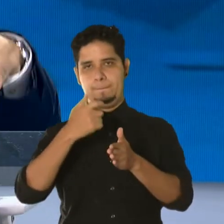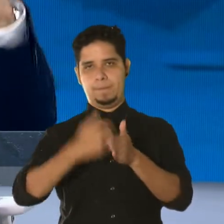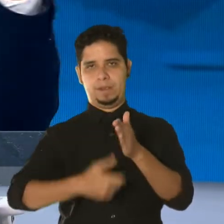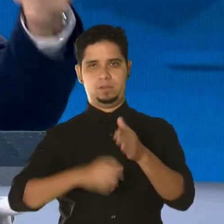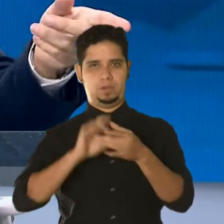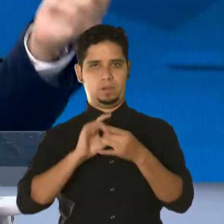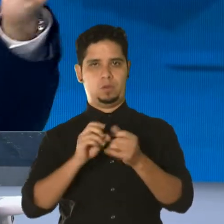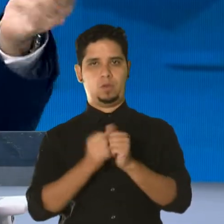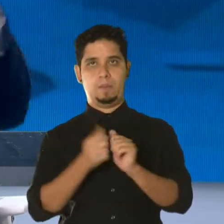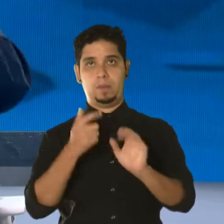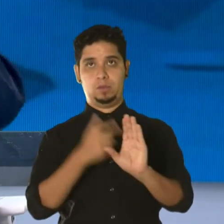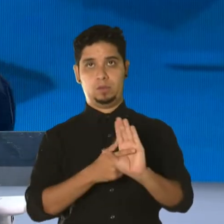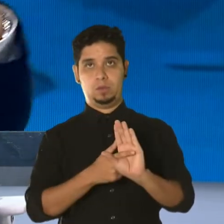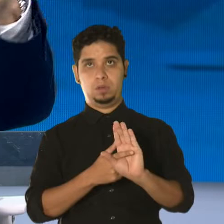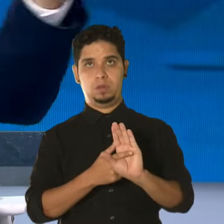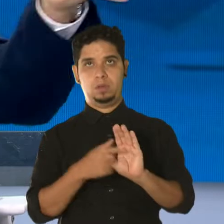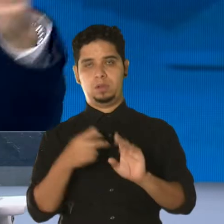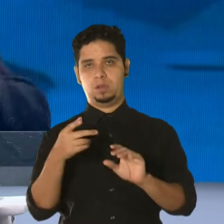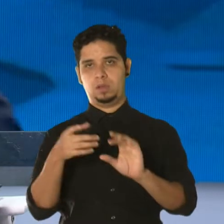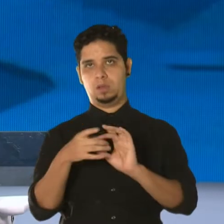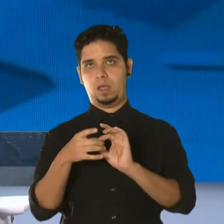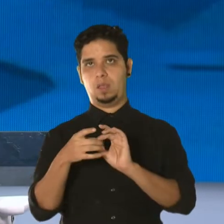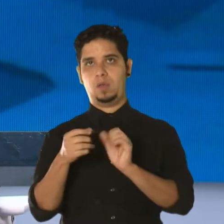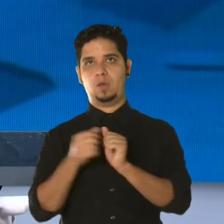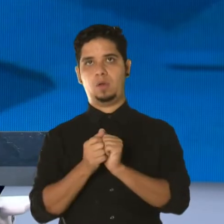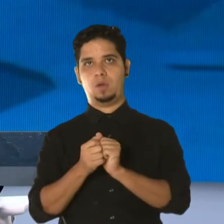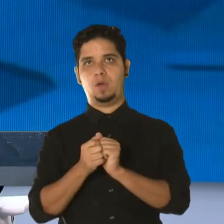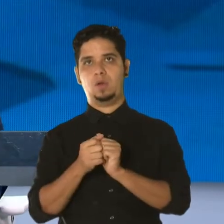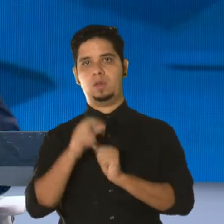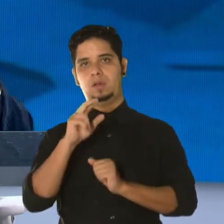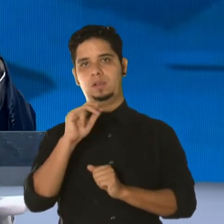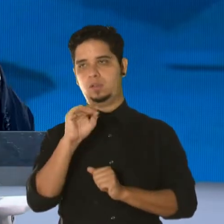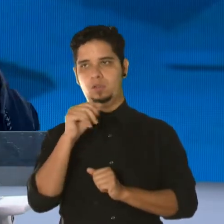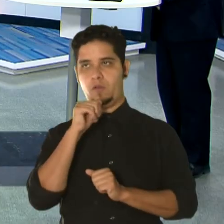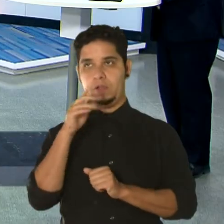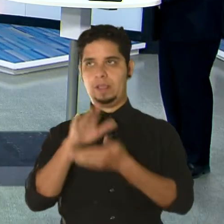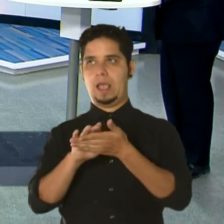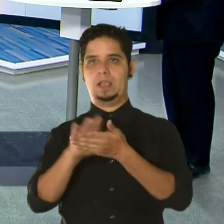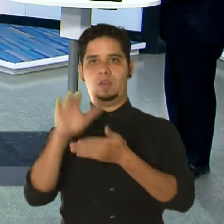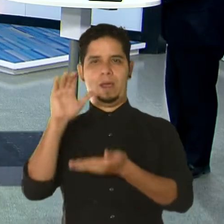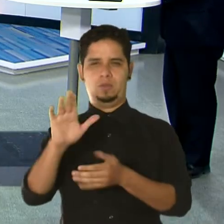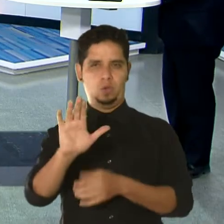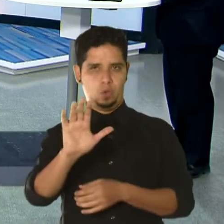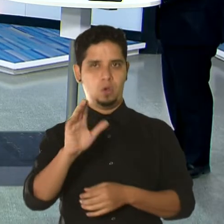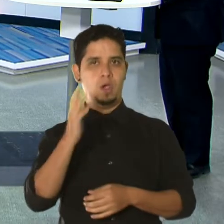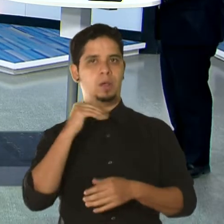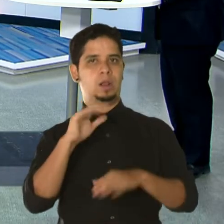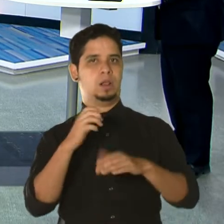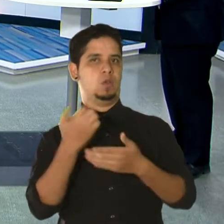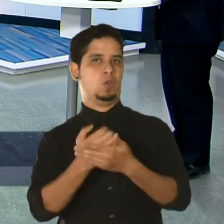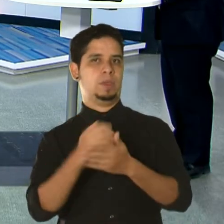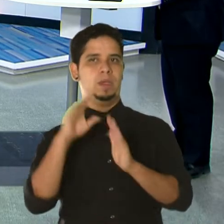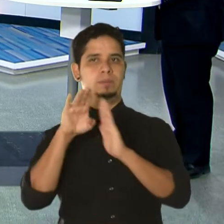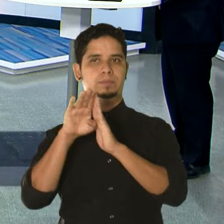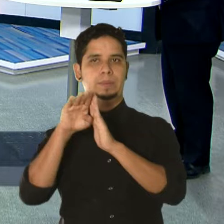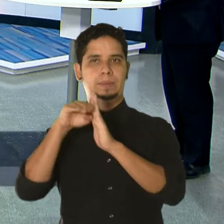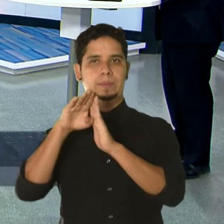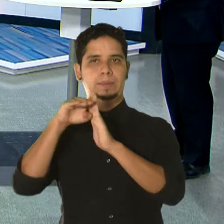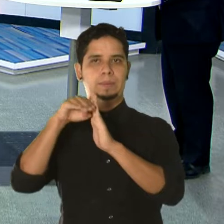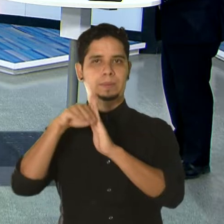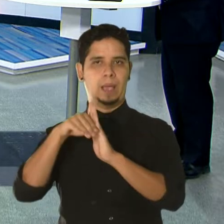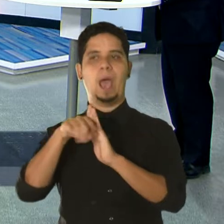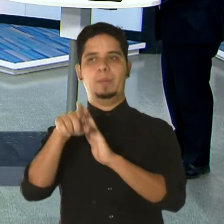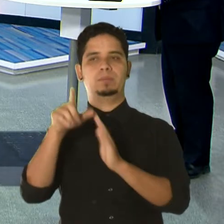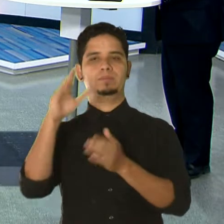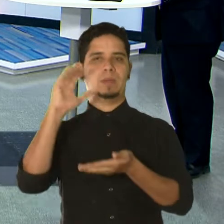por cierto era la expectativa de una recesión, no es que son buena gente y nos bajaron el petróleo, pero que porque hay menos actividad económica. El problema es que